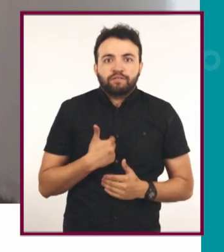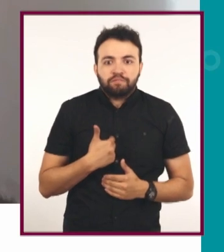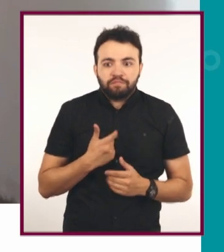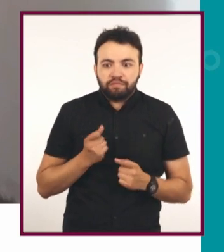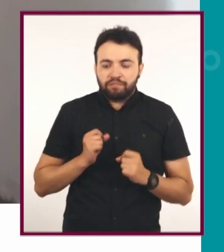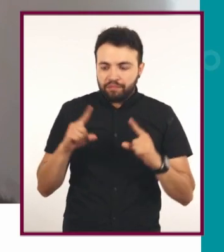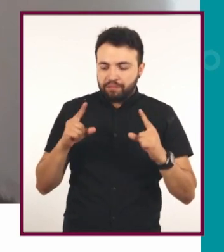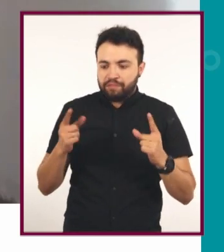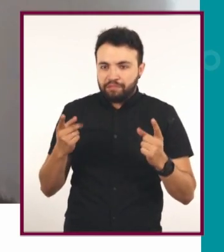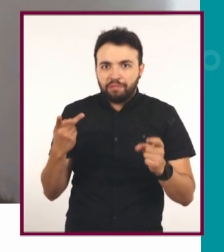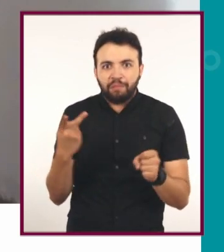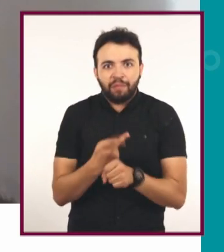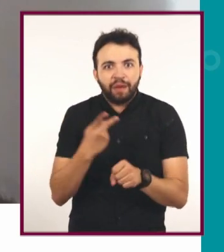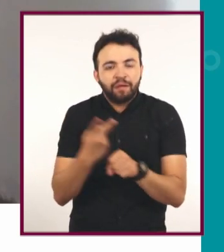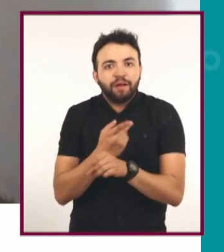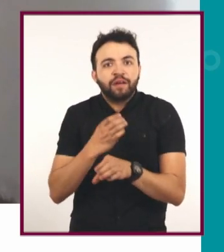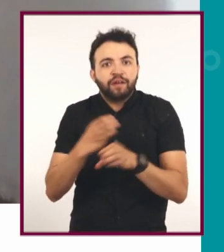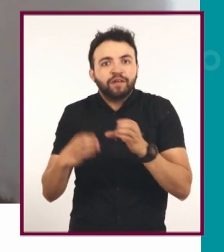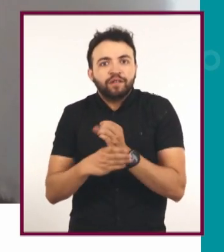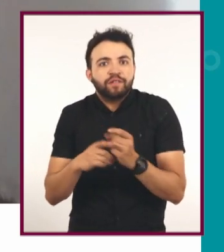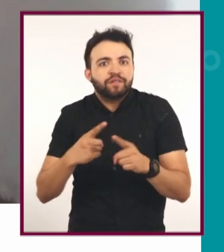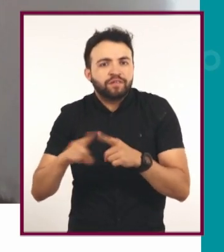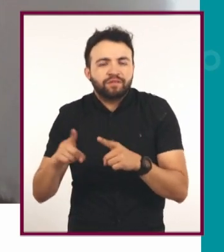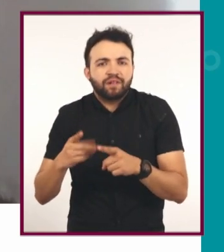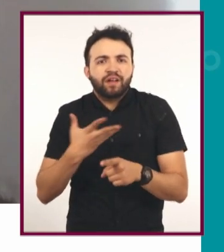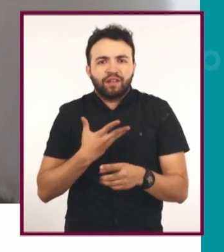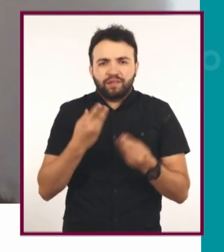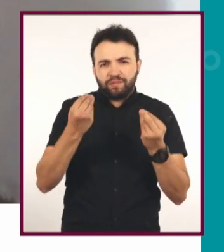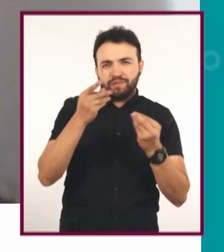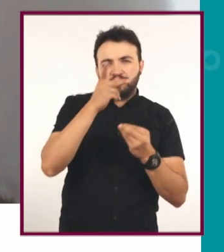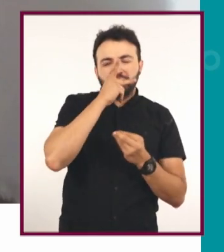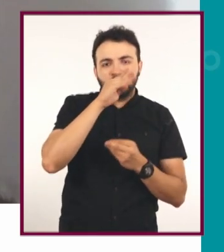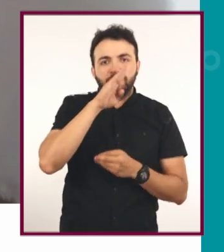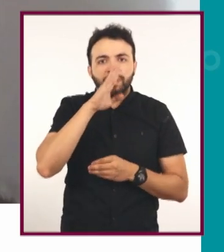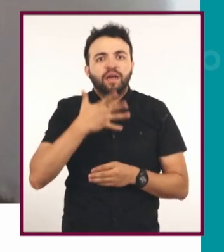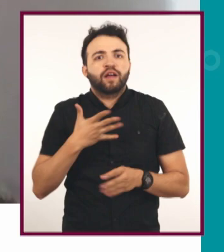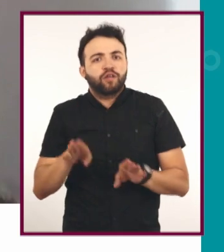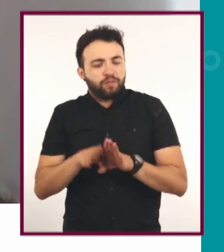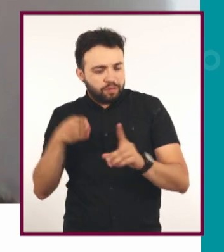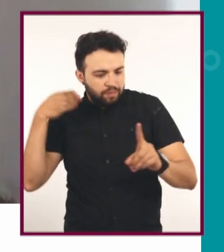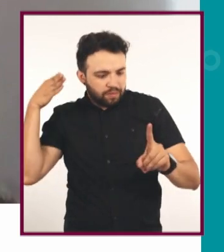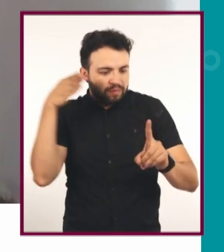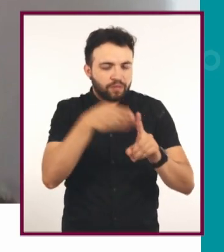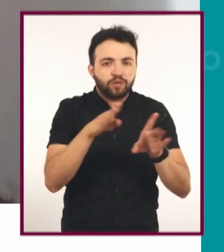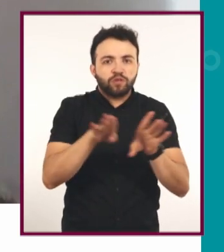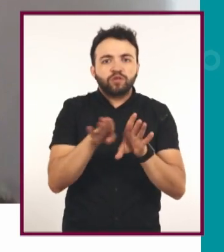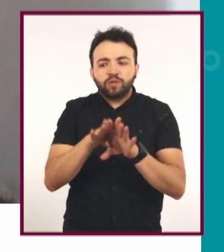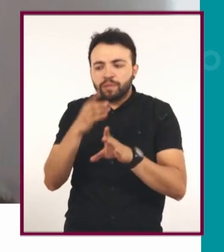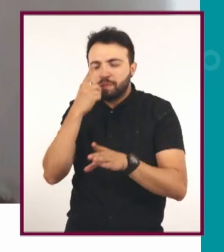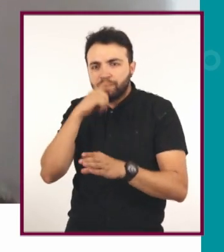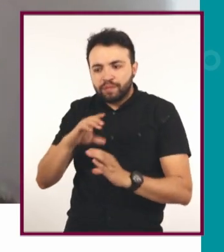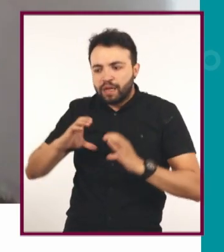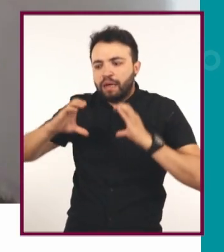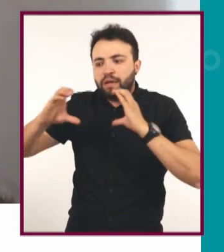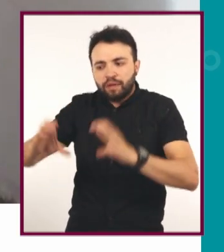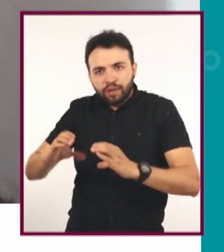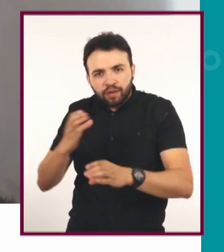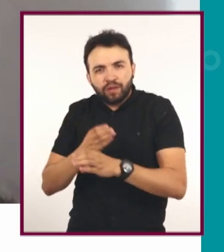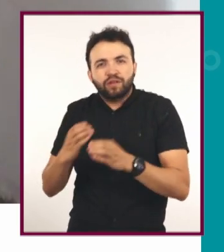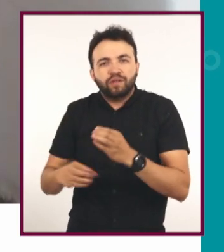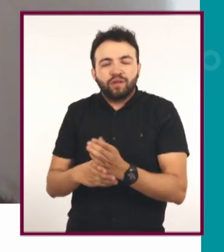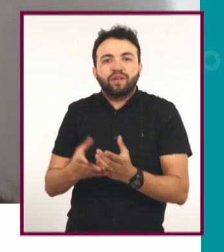interacción muy profunda con los hijos como mamá, o sea, como mujer mamá. Algunos papás, por supuesto, están muy, muy comprometidos y muy metidos en la crianza,